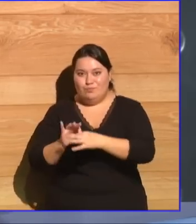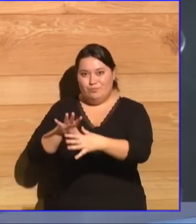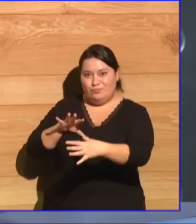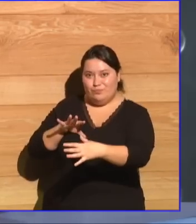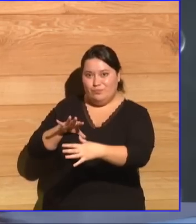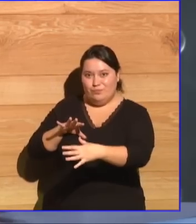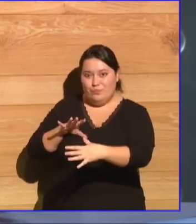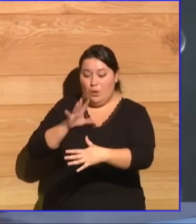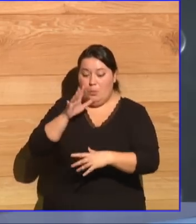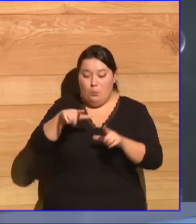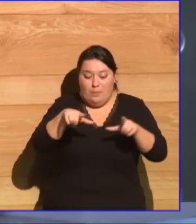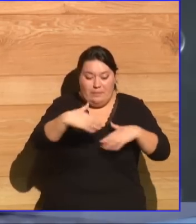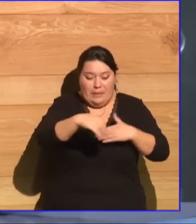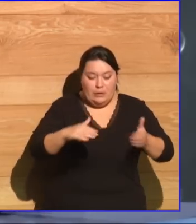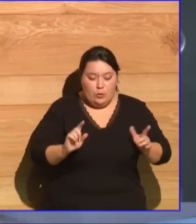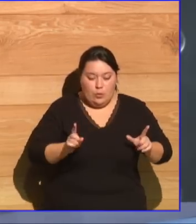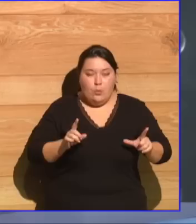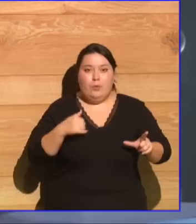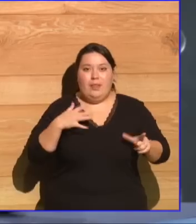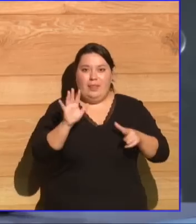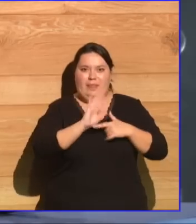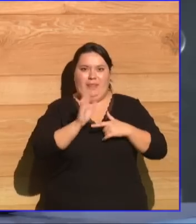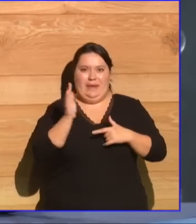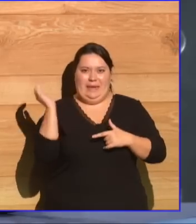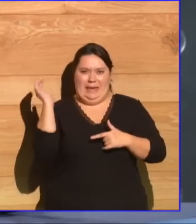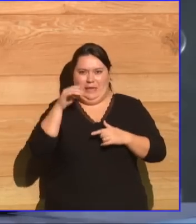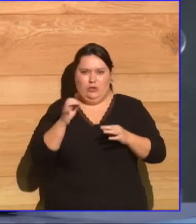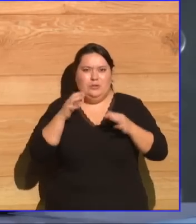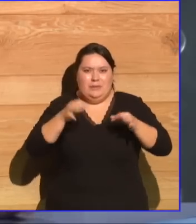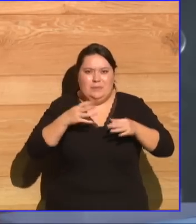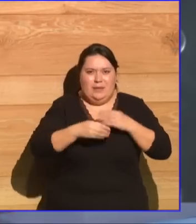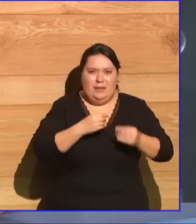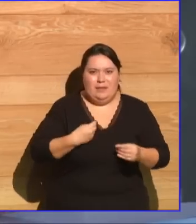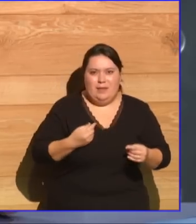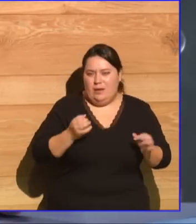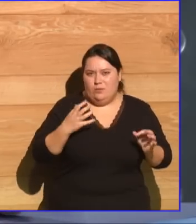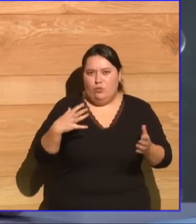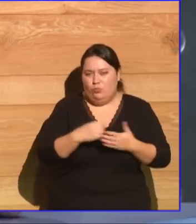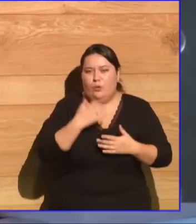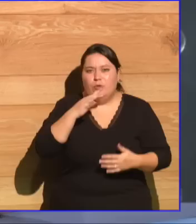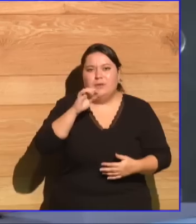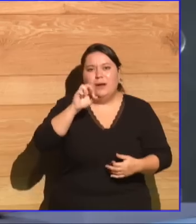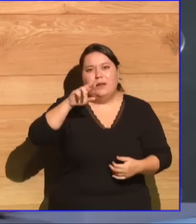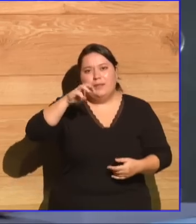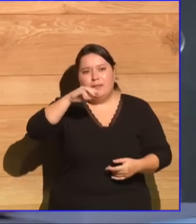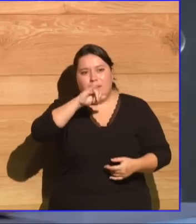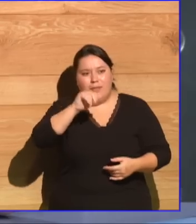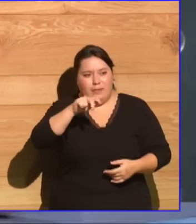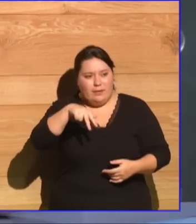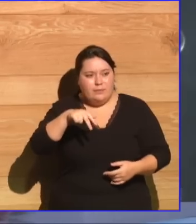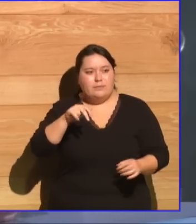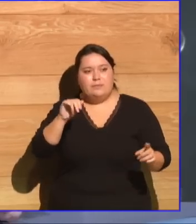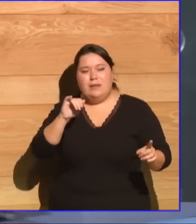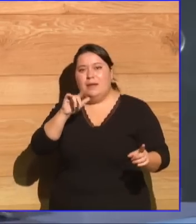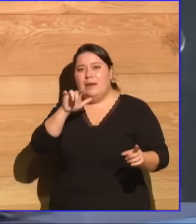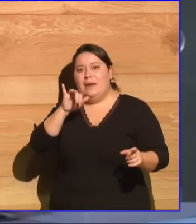No porque estén en plató, porque todo el cine clásico se hacía en plató entero, incluso películas de aventuras o todo Tarzán. Legend de Ridley